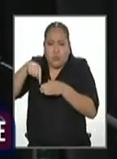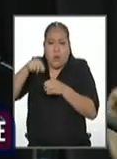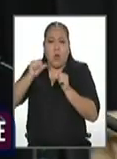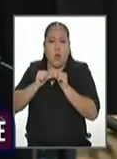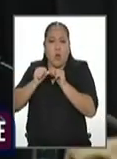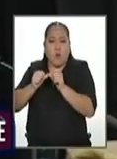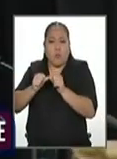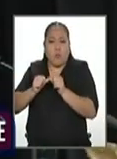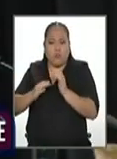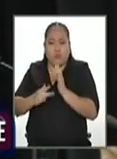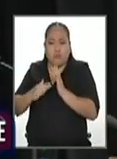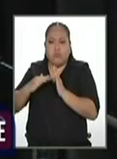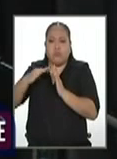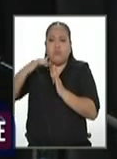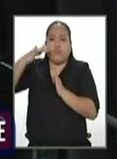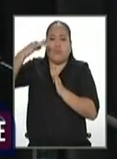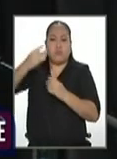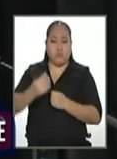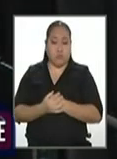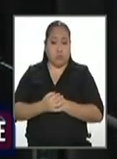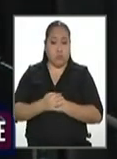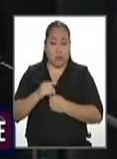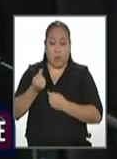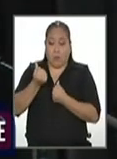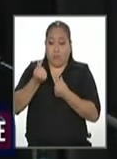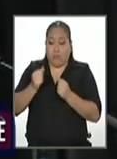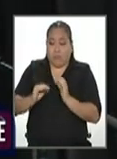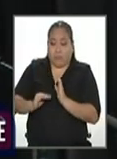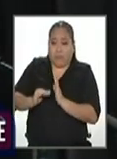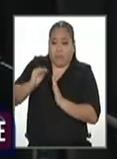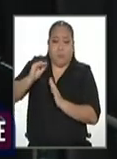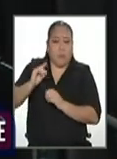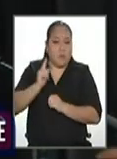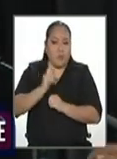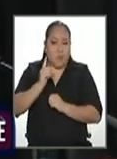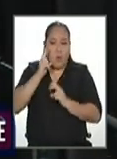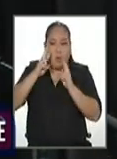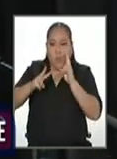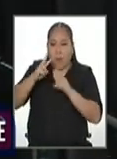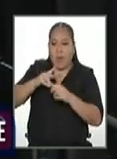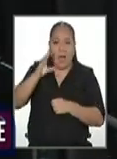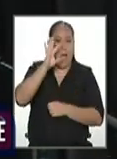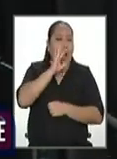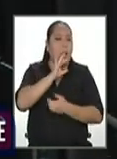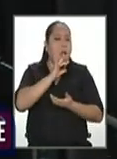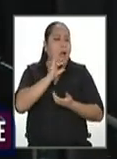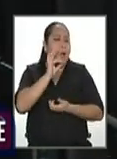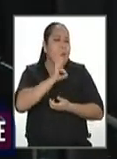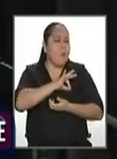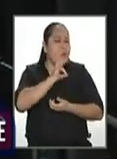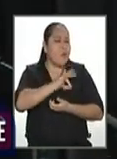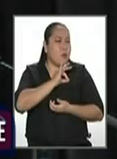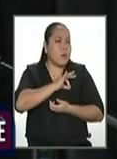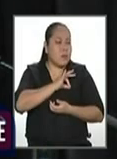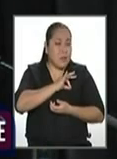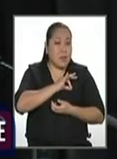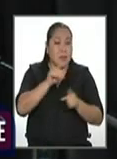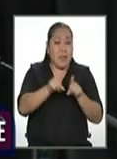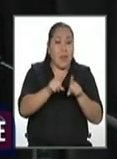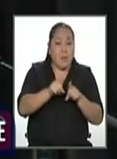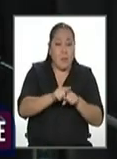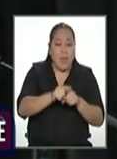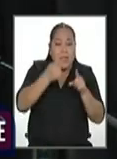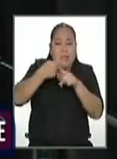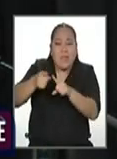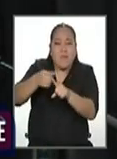seguir empoderando y enriqueciendo sin ver y aprovechar también la diversidad que tenemos y